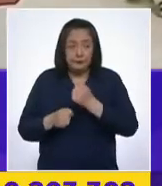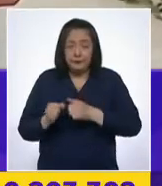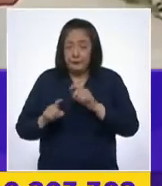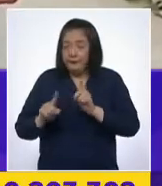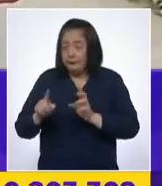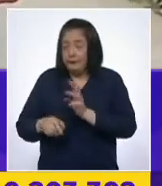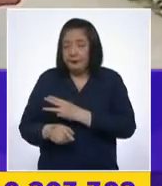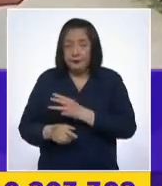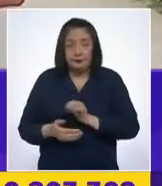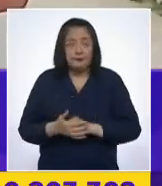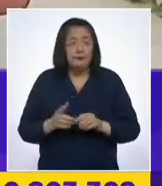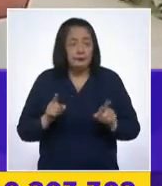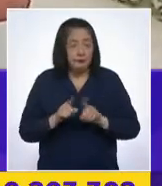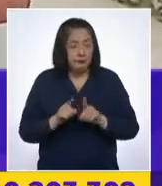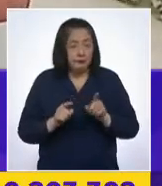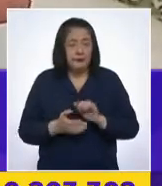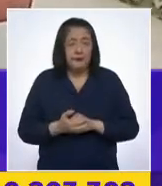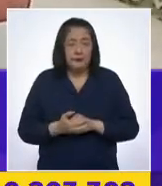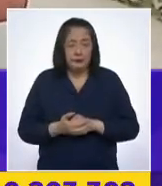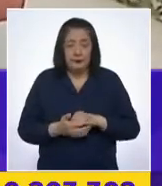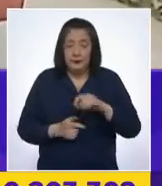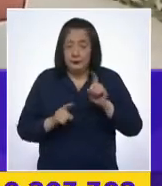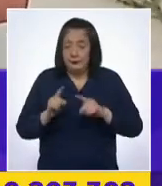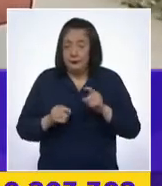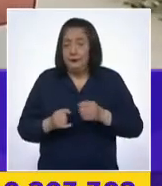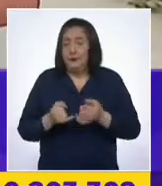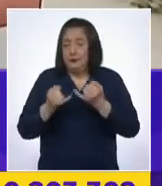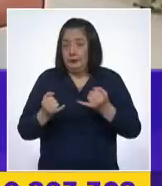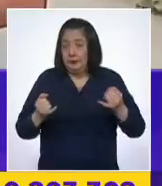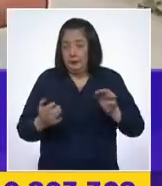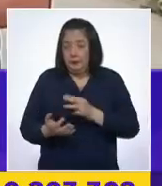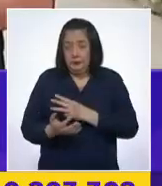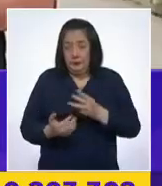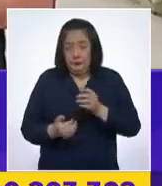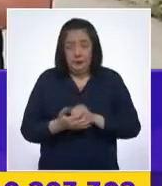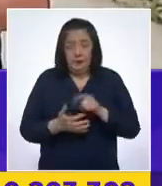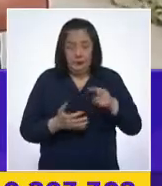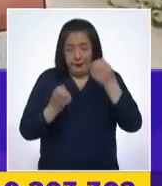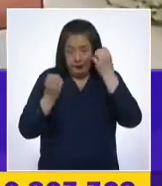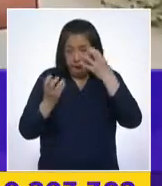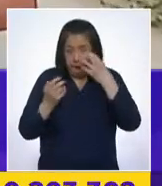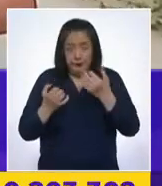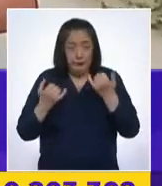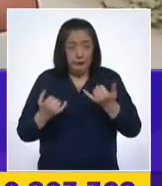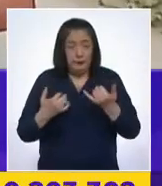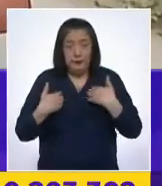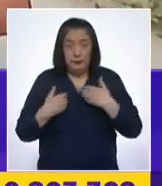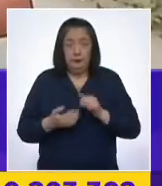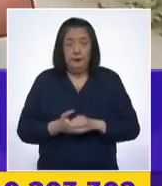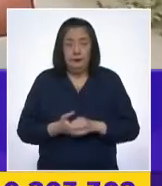algunos músicos, así como también algunos instrumentos musicales. Esta es la información que se tiene